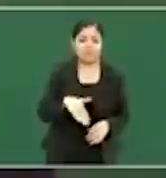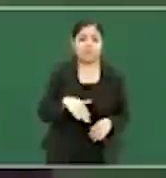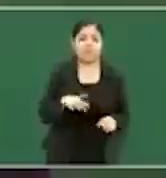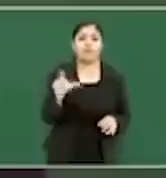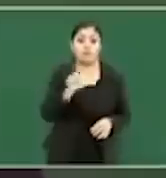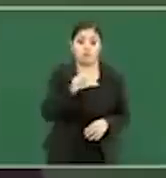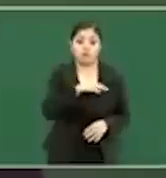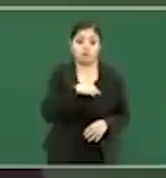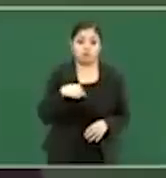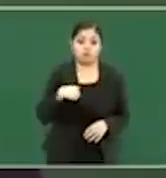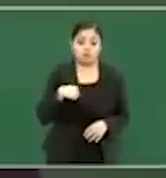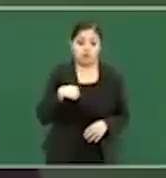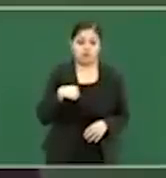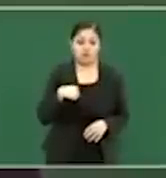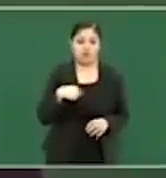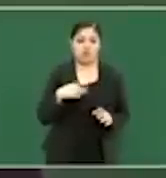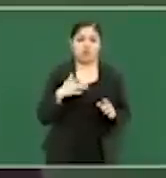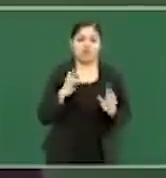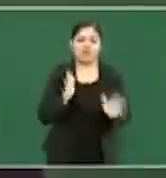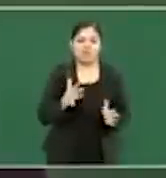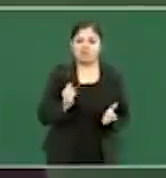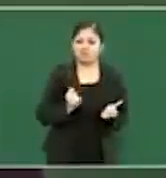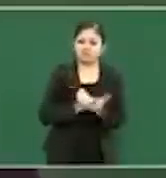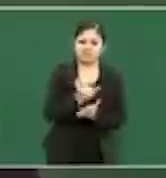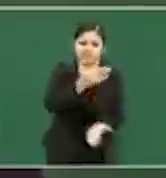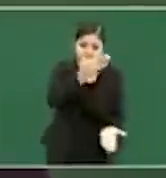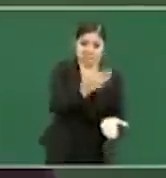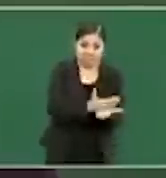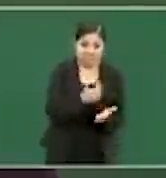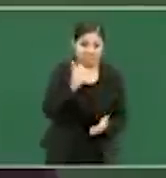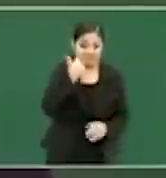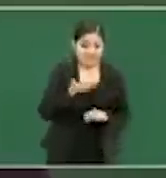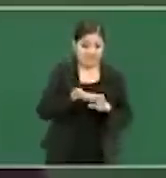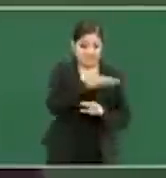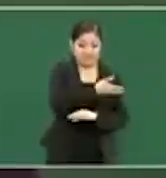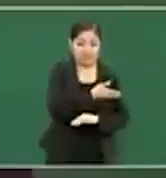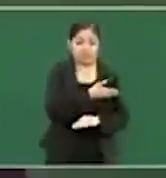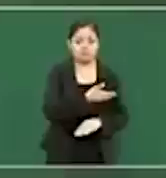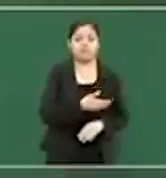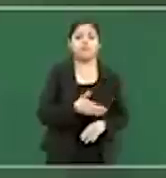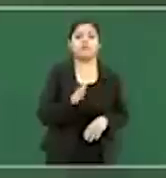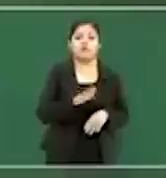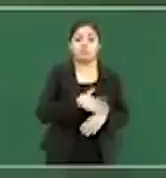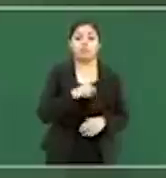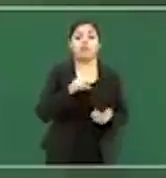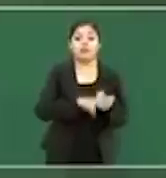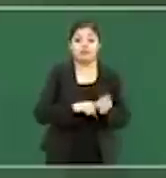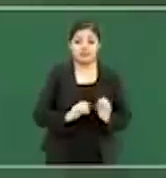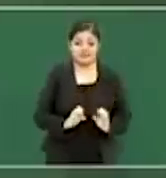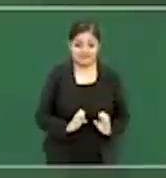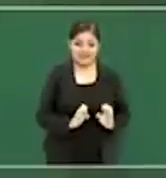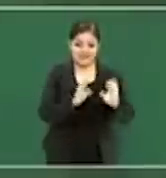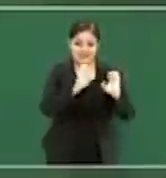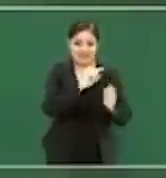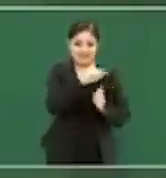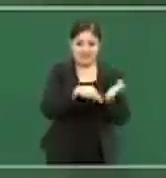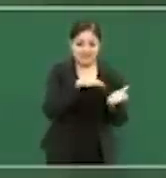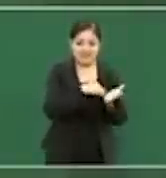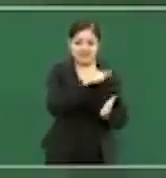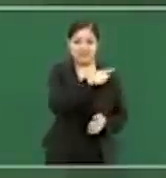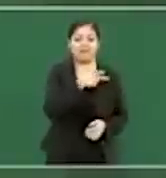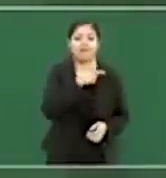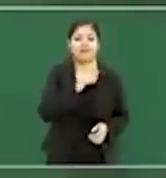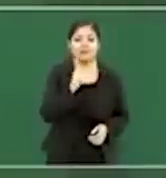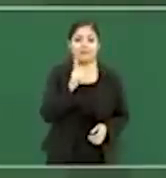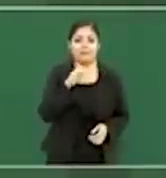decisión de intervenir era porque en la oficina de Pemex, en la torre de Pemex, en